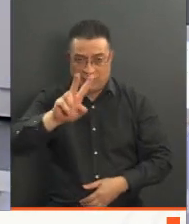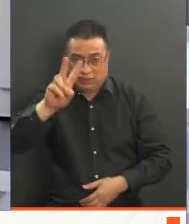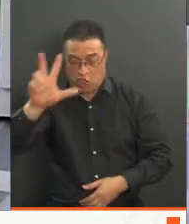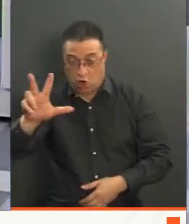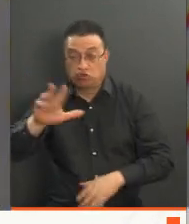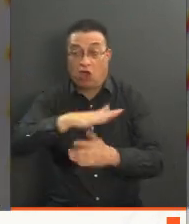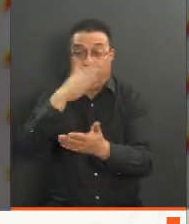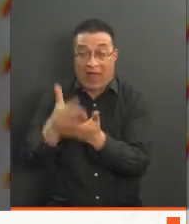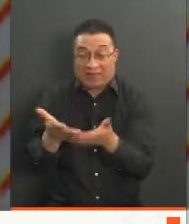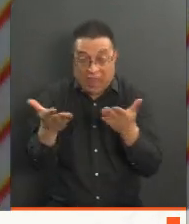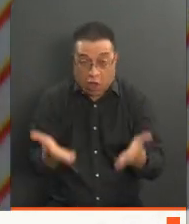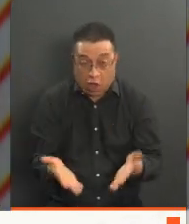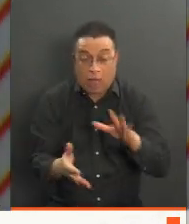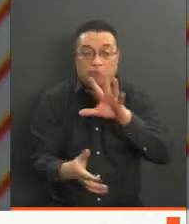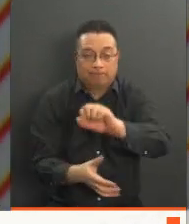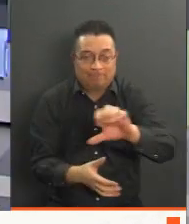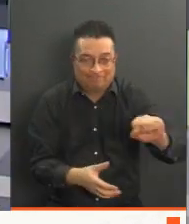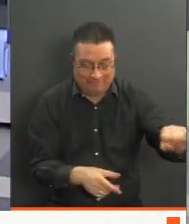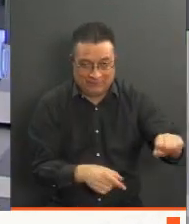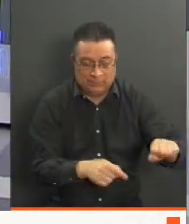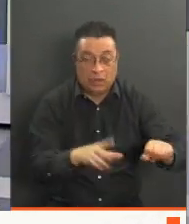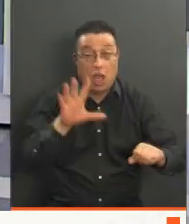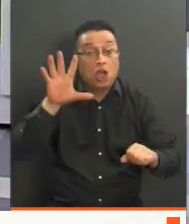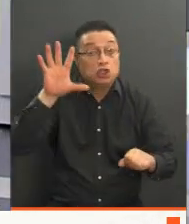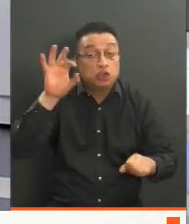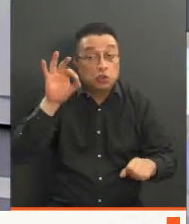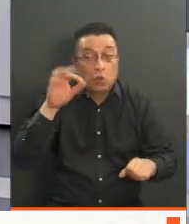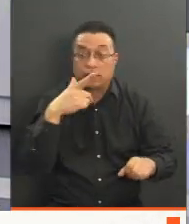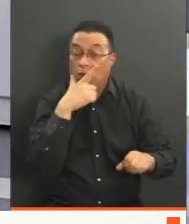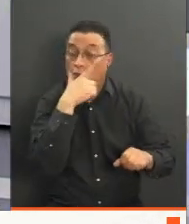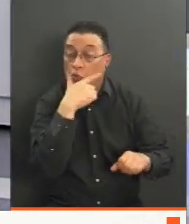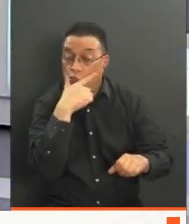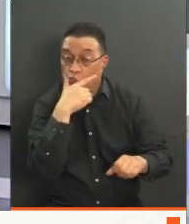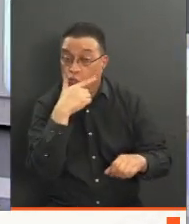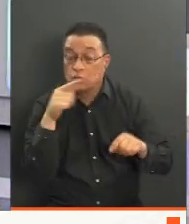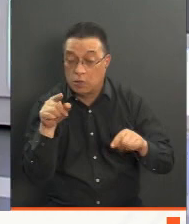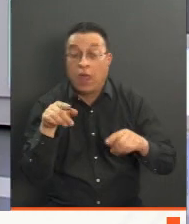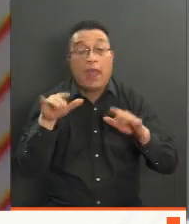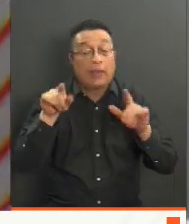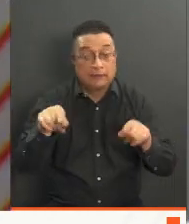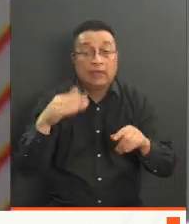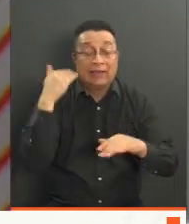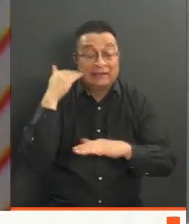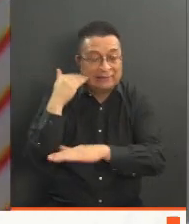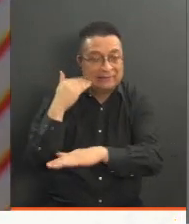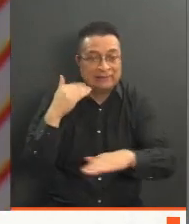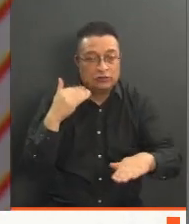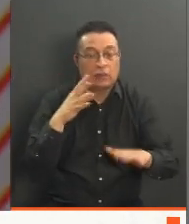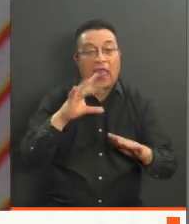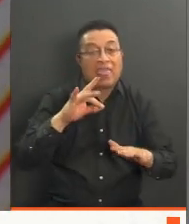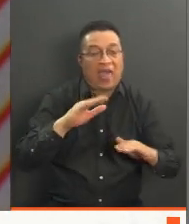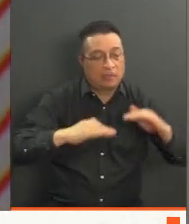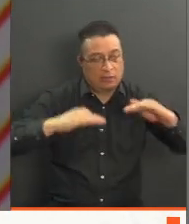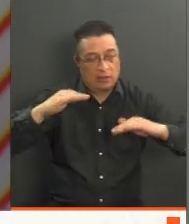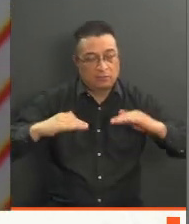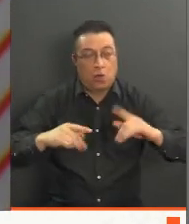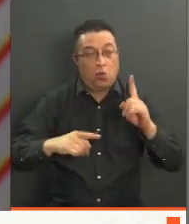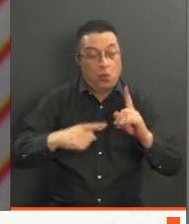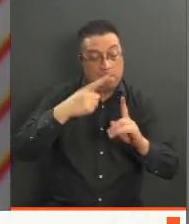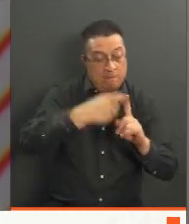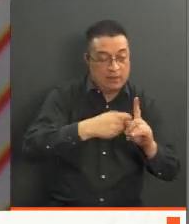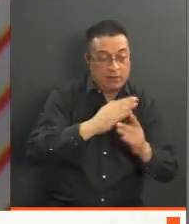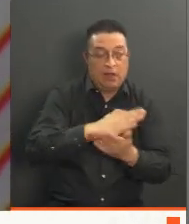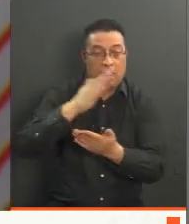el día de hoy. Son 50 casos sospechosos y los afectados son niños cuyas edades van desde un mes a